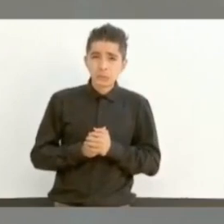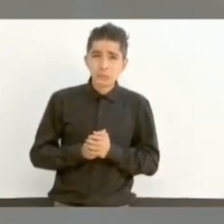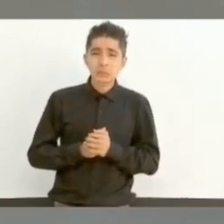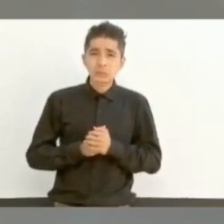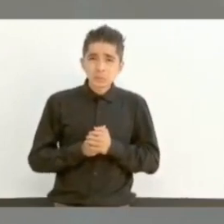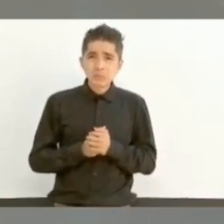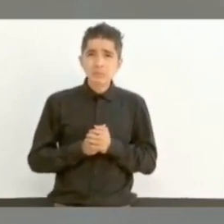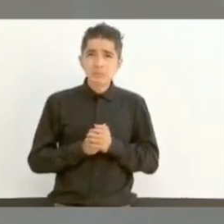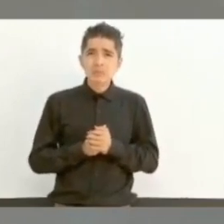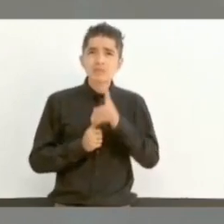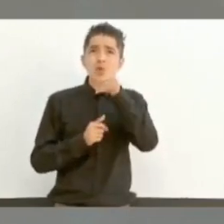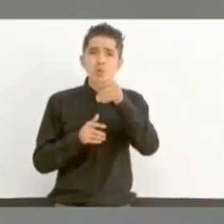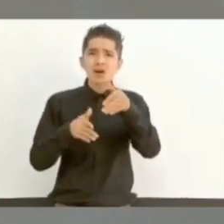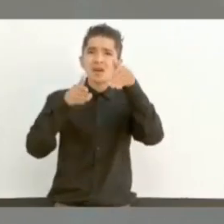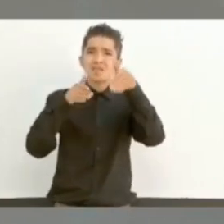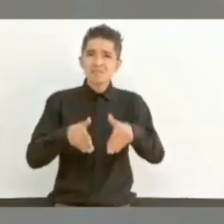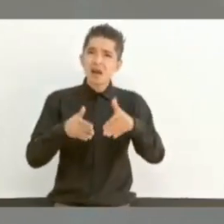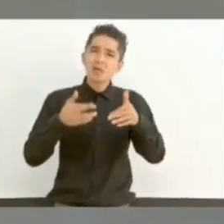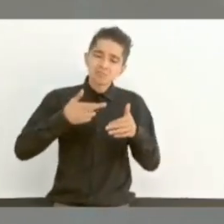en un sepelio,